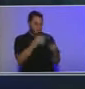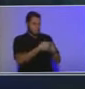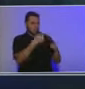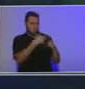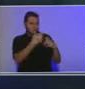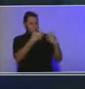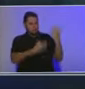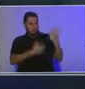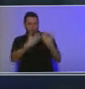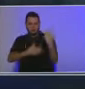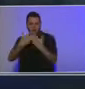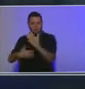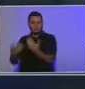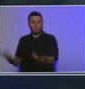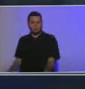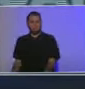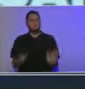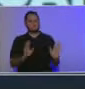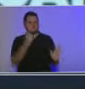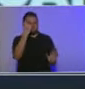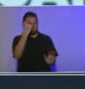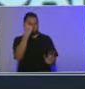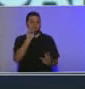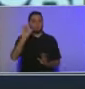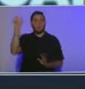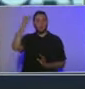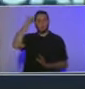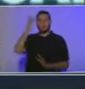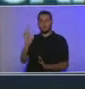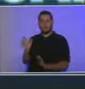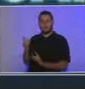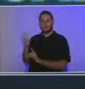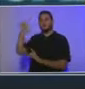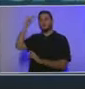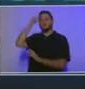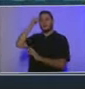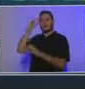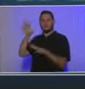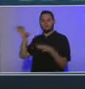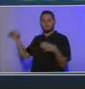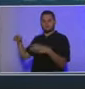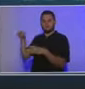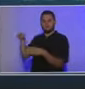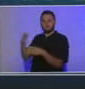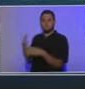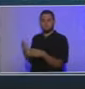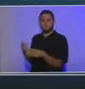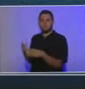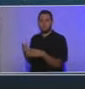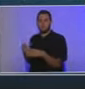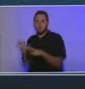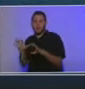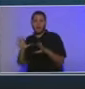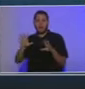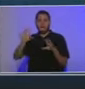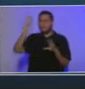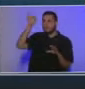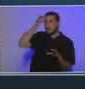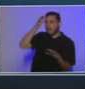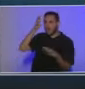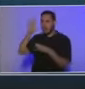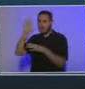Por un lado, gobierno, la plana mayor del gobierno hoy junto a el almirante Brown y el equipo federal en la